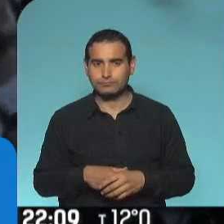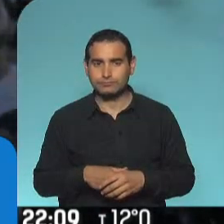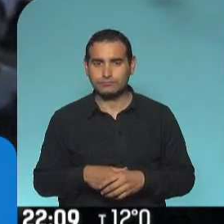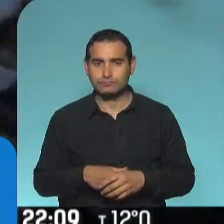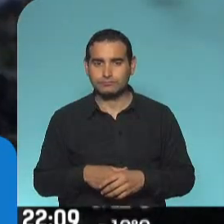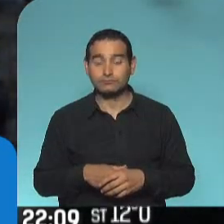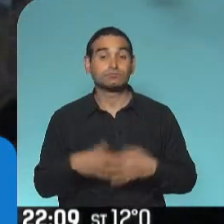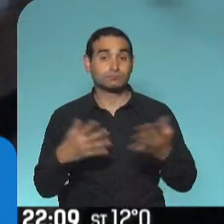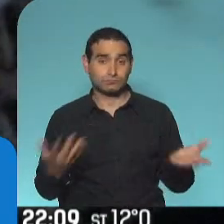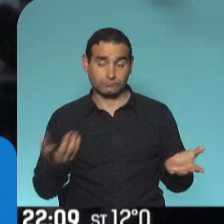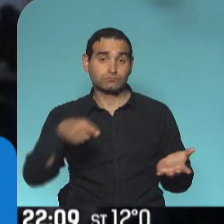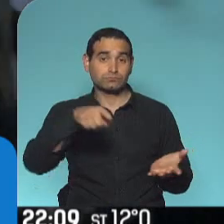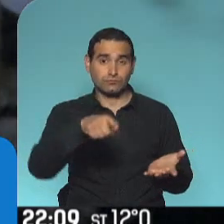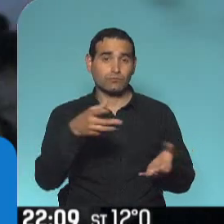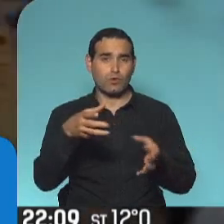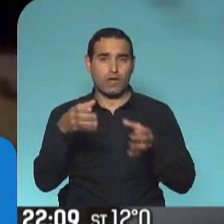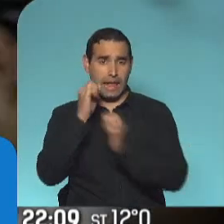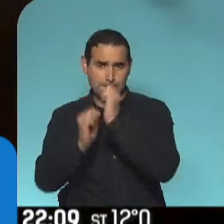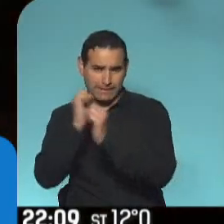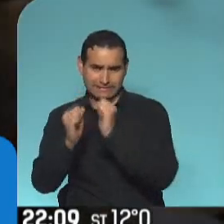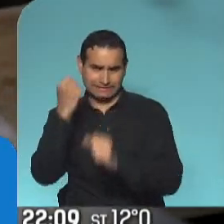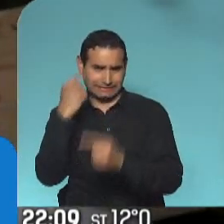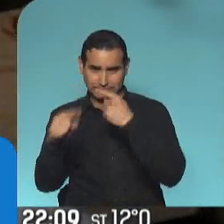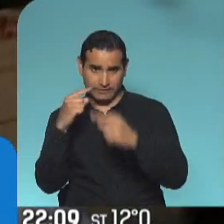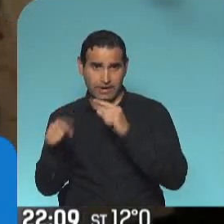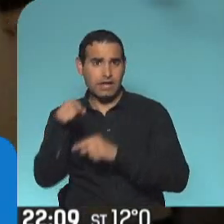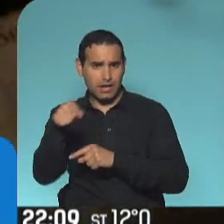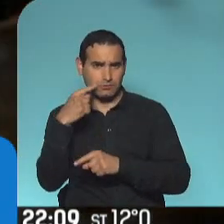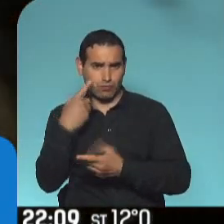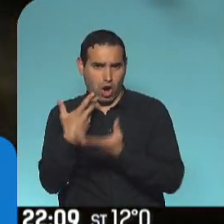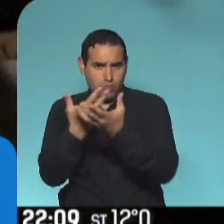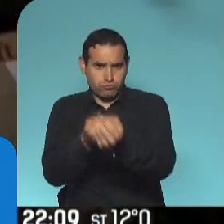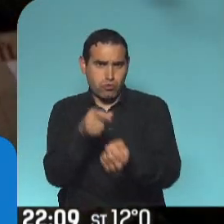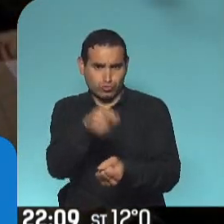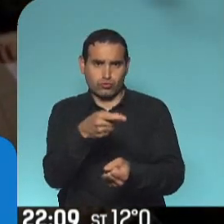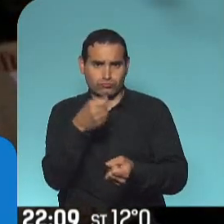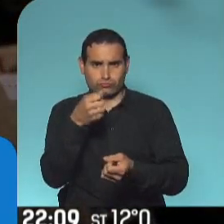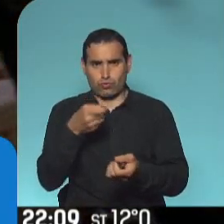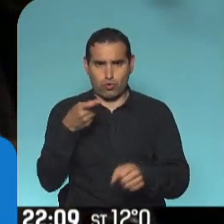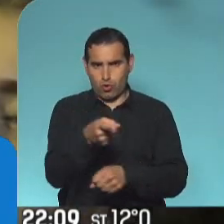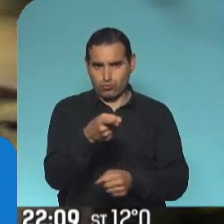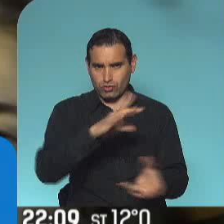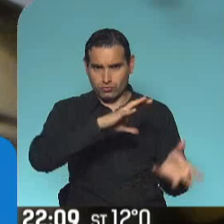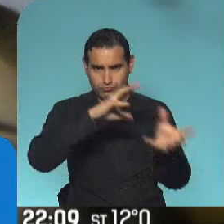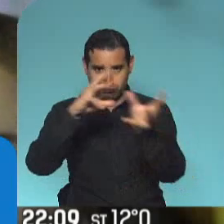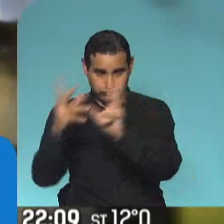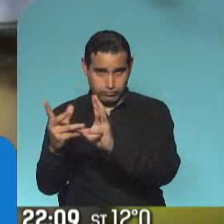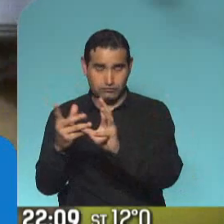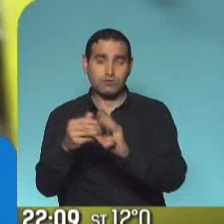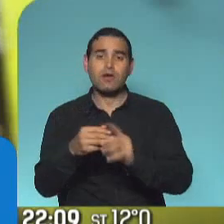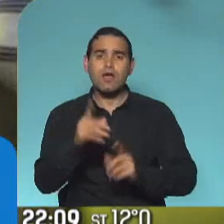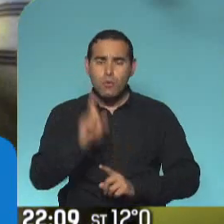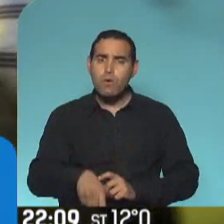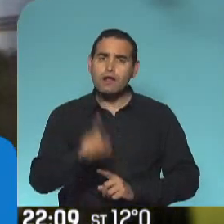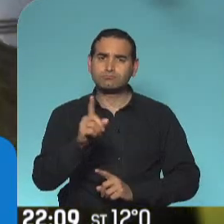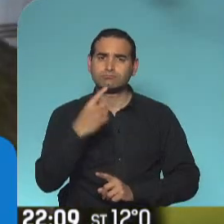A pesar de que gran parte de las compañías e instituciones financieras que apoyan la ofensiva antiambiental y depredadora de Bolsonaro son